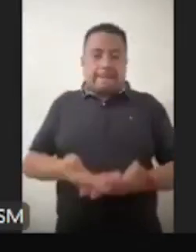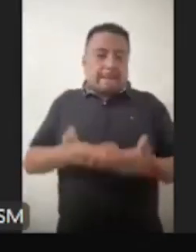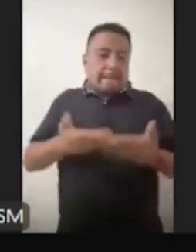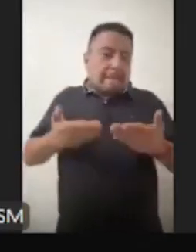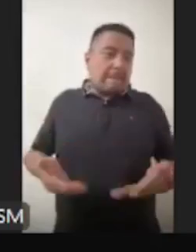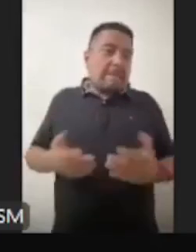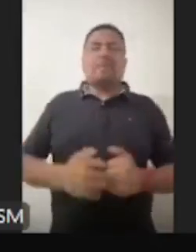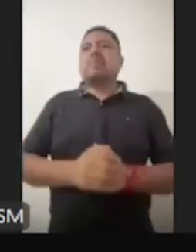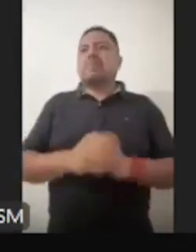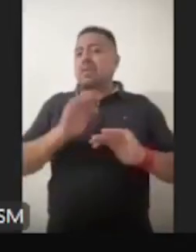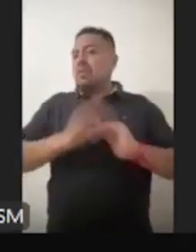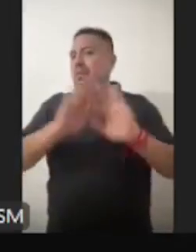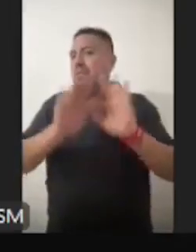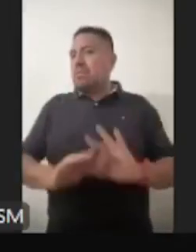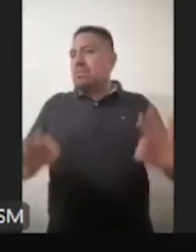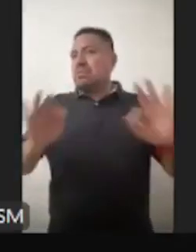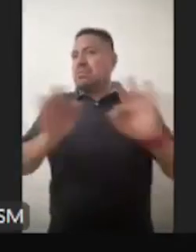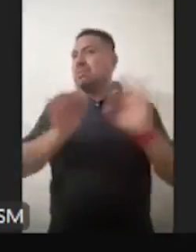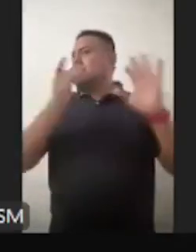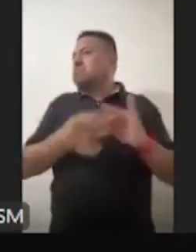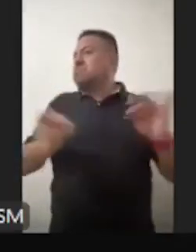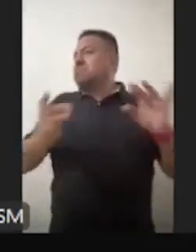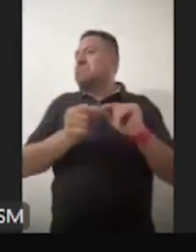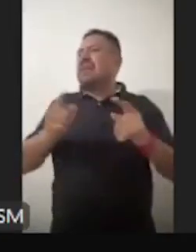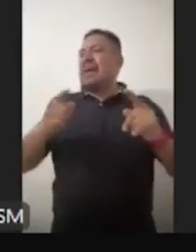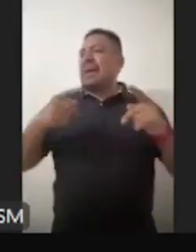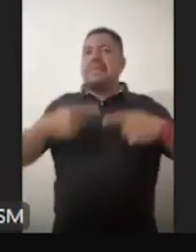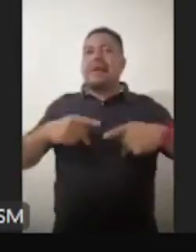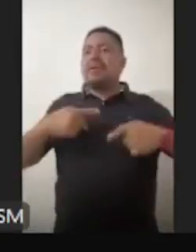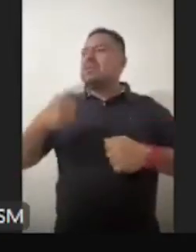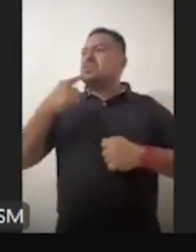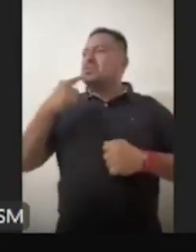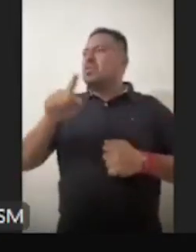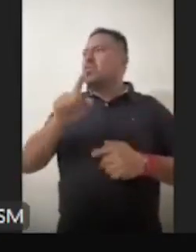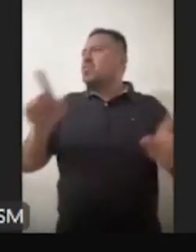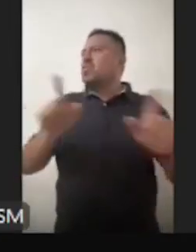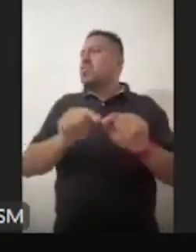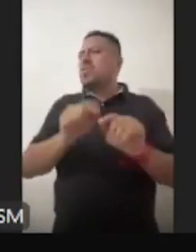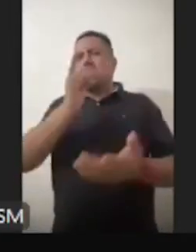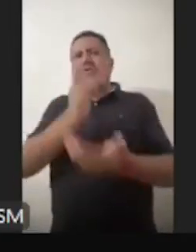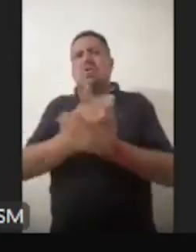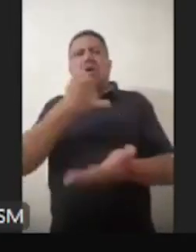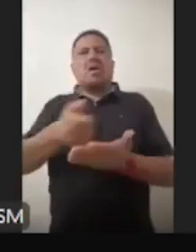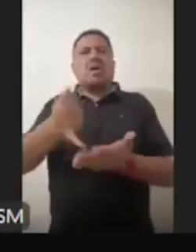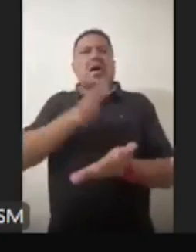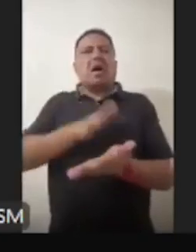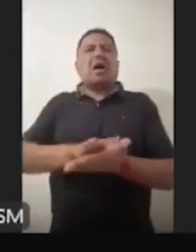vital relevancia apuntar que la narrativa de la denunciante se sustenta únicamente en impresiones de capturas